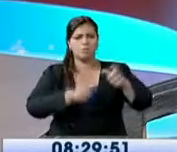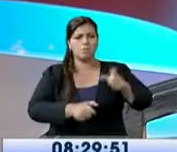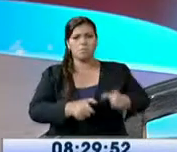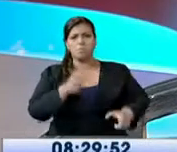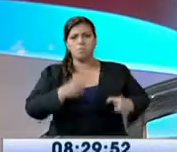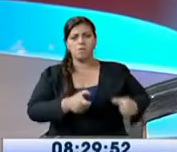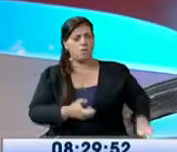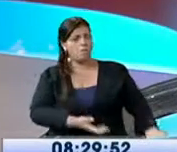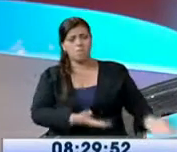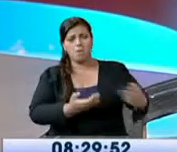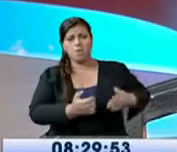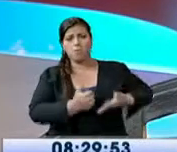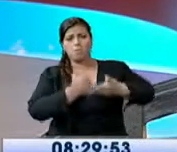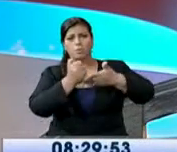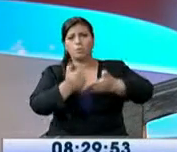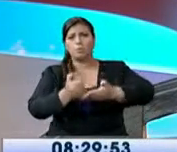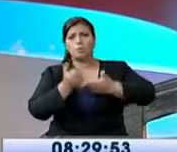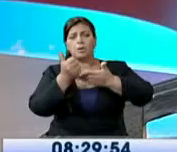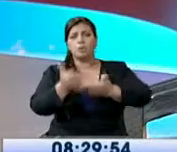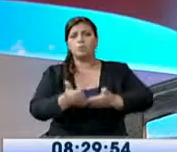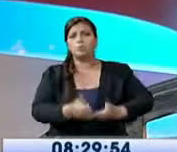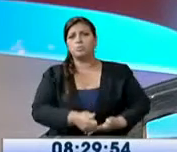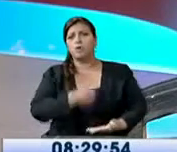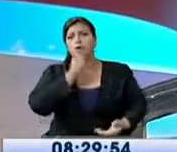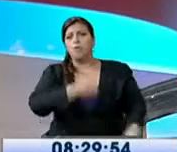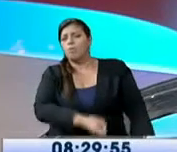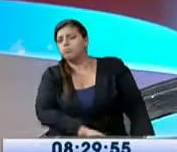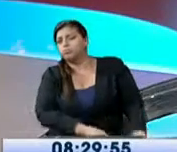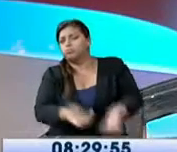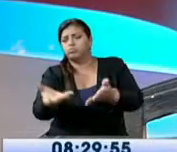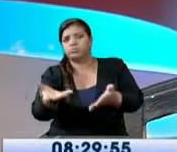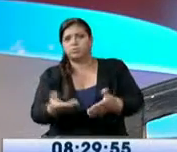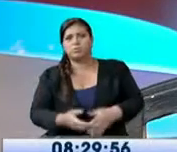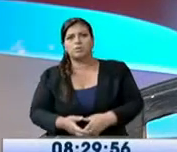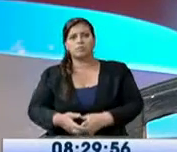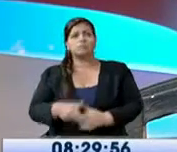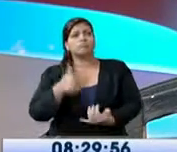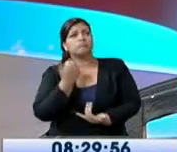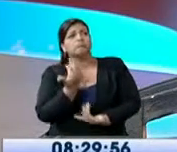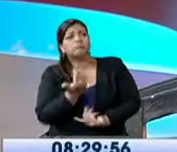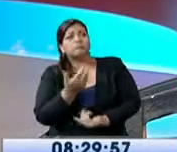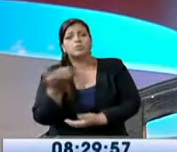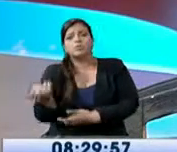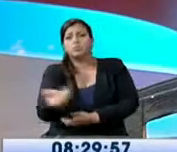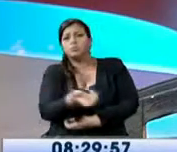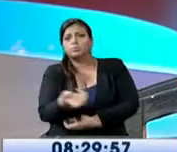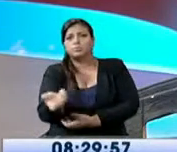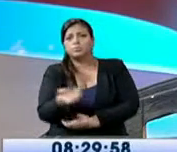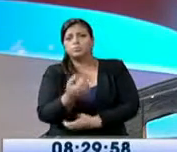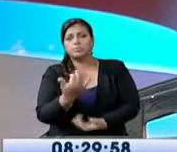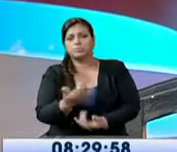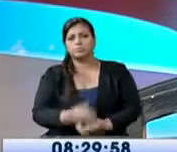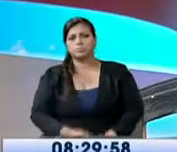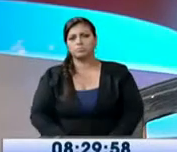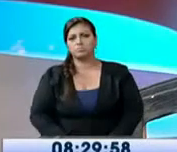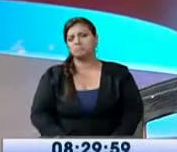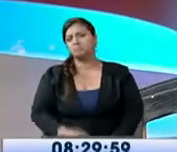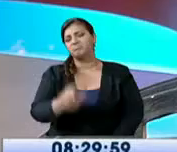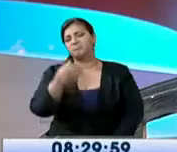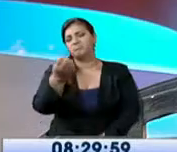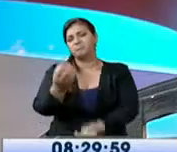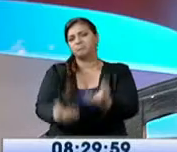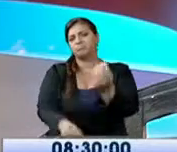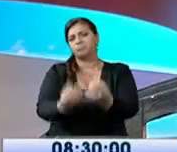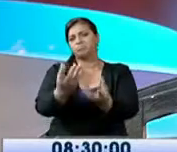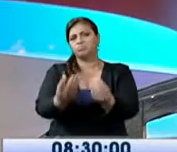las llamas antes de que lleguen los bomberos, pero no lo lograron. Los afectados solicitan ayuda porque